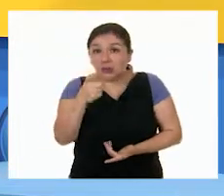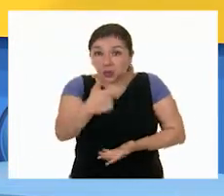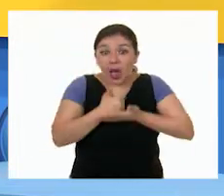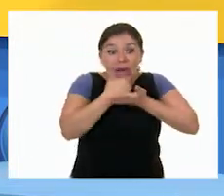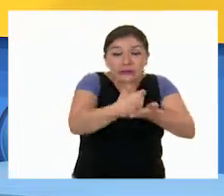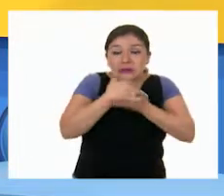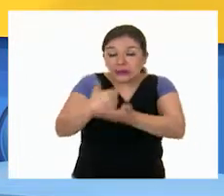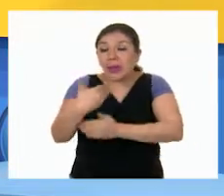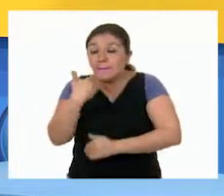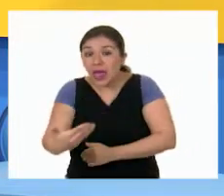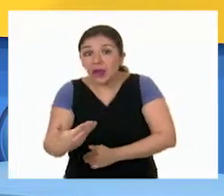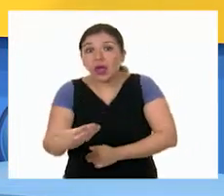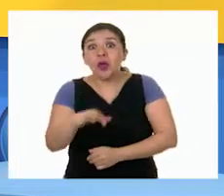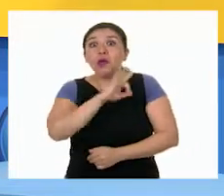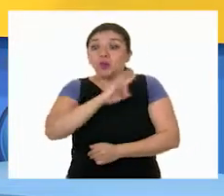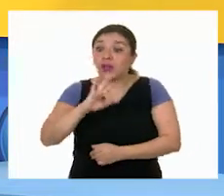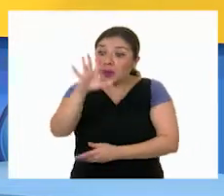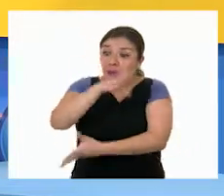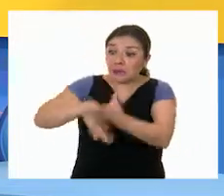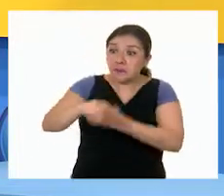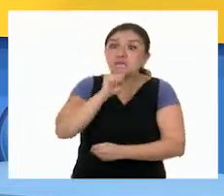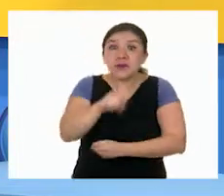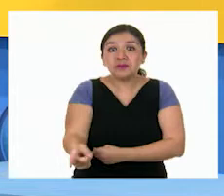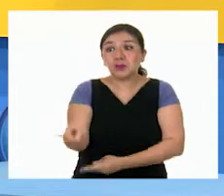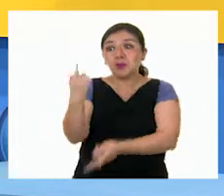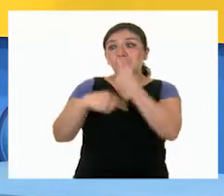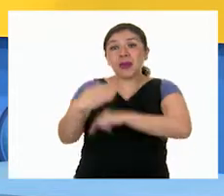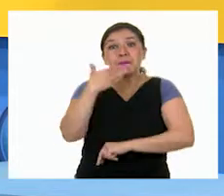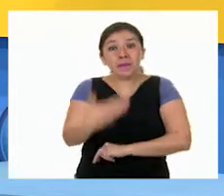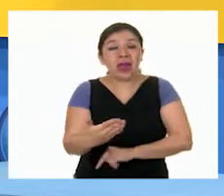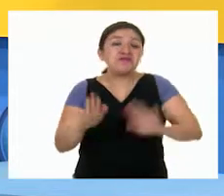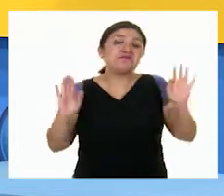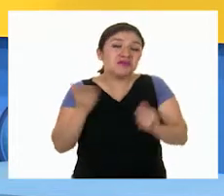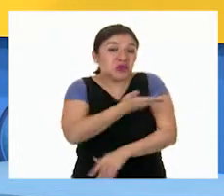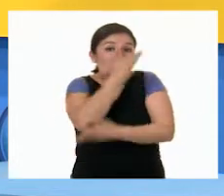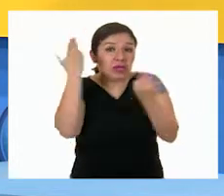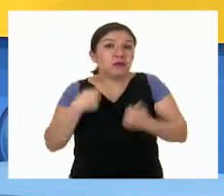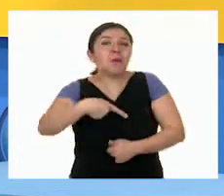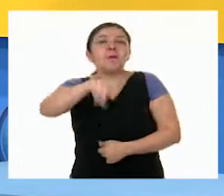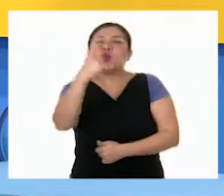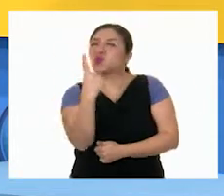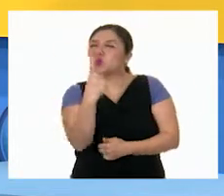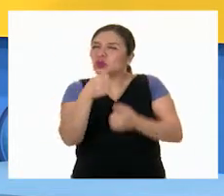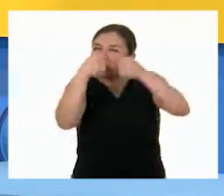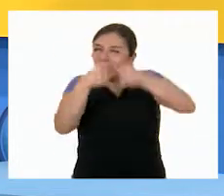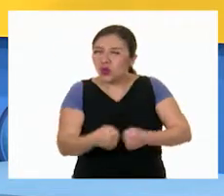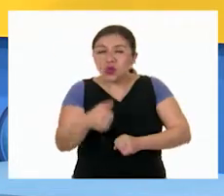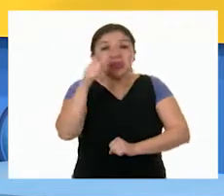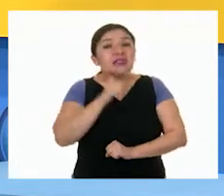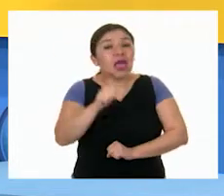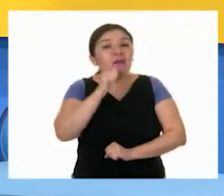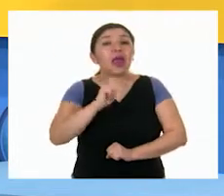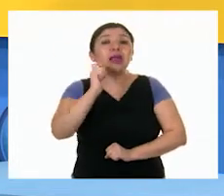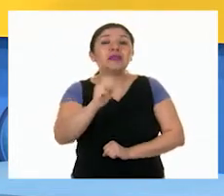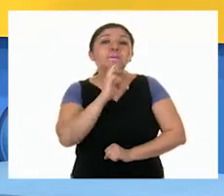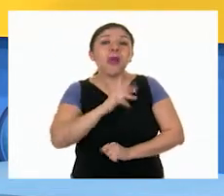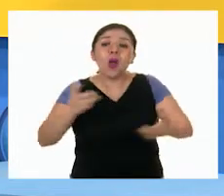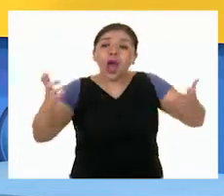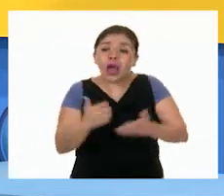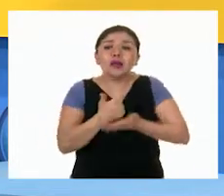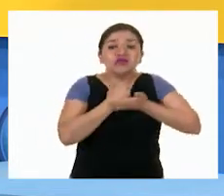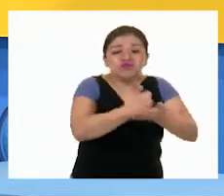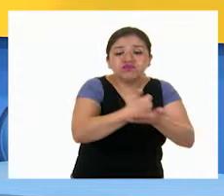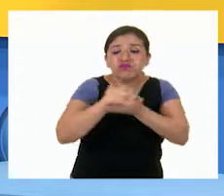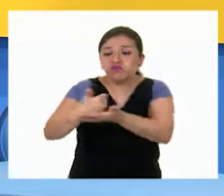bien vayamos a recibir el bien también, ¿verdad? Pero una cosa sí es segura. Siempre es mejor hacer el bien a los